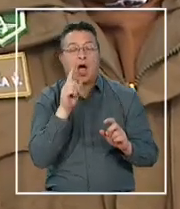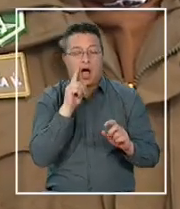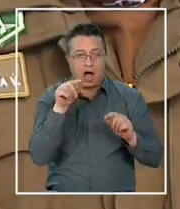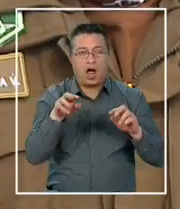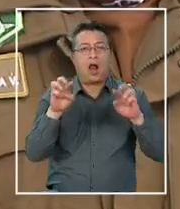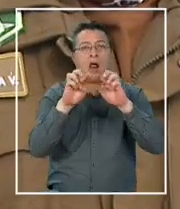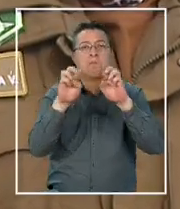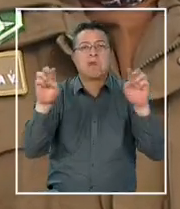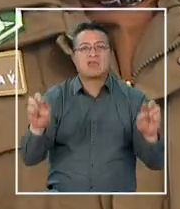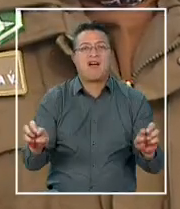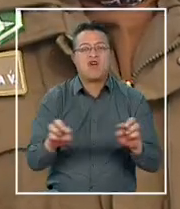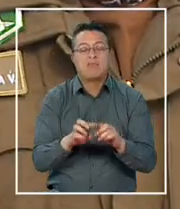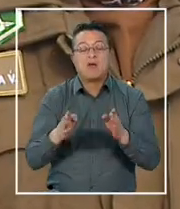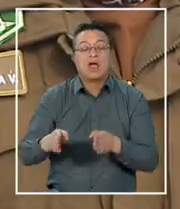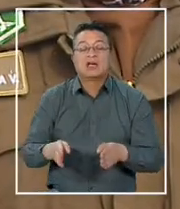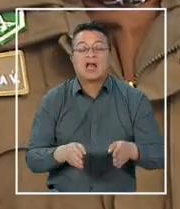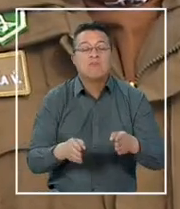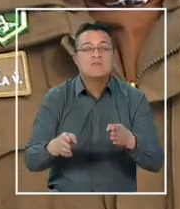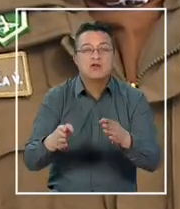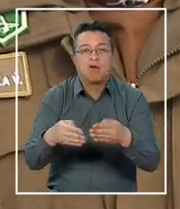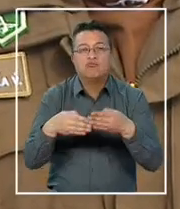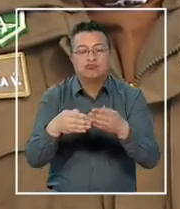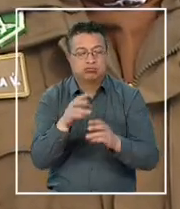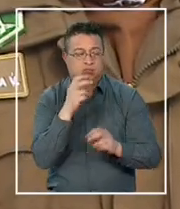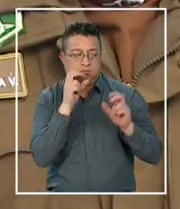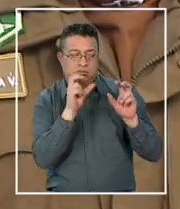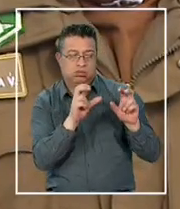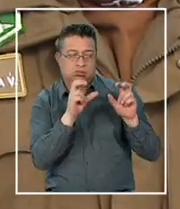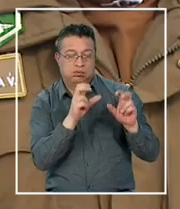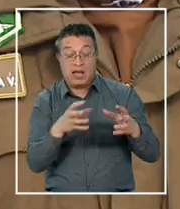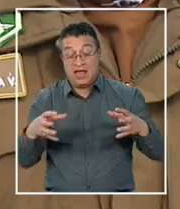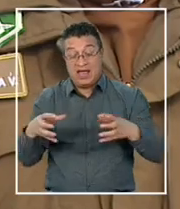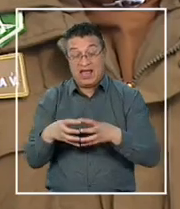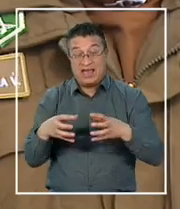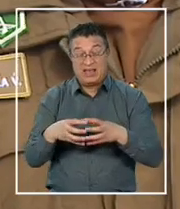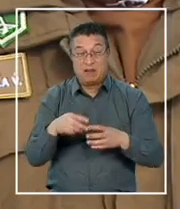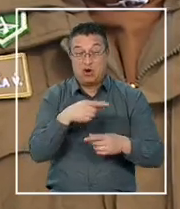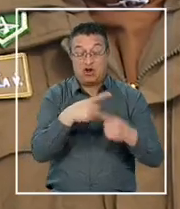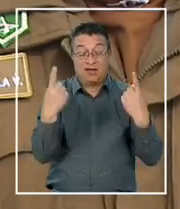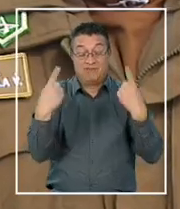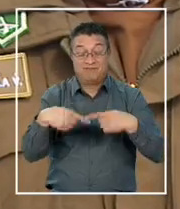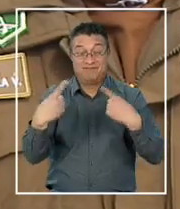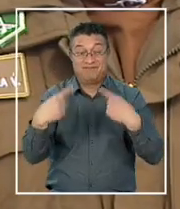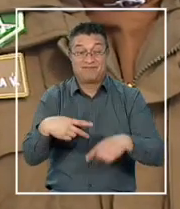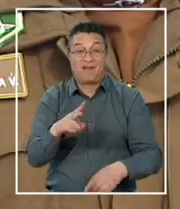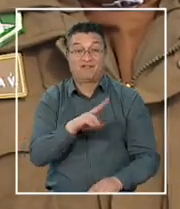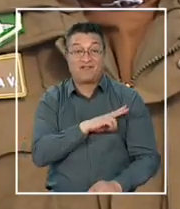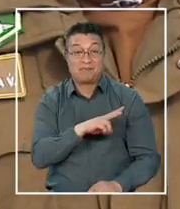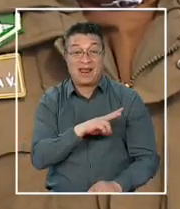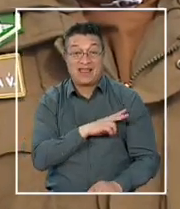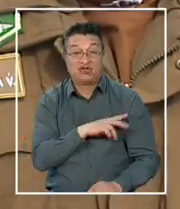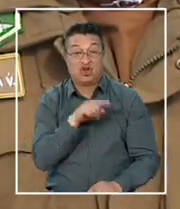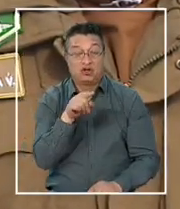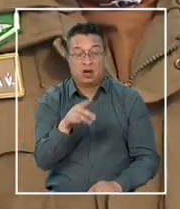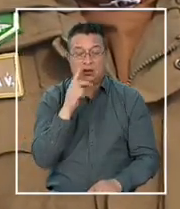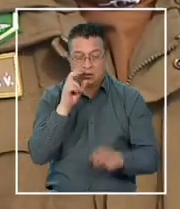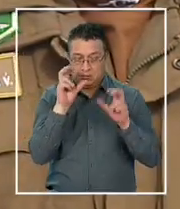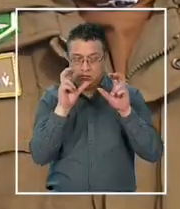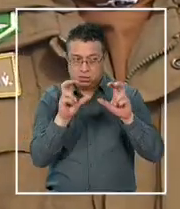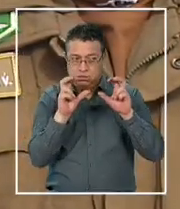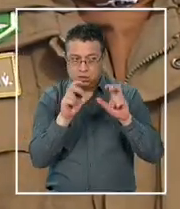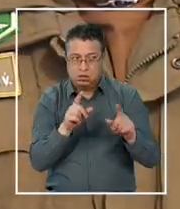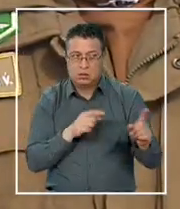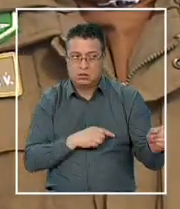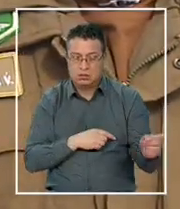permiten hacer seguimiento de la ruta del buque por supuesto el equipo del de la aduana de Valparaíso llevaba un monitoreo